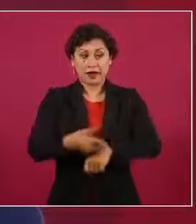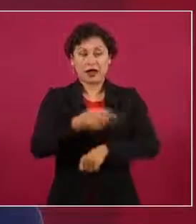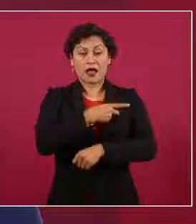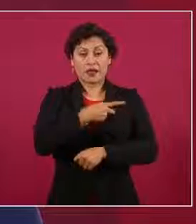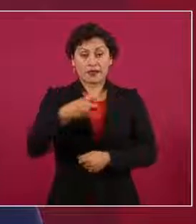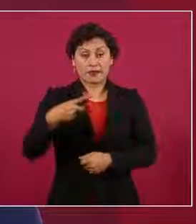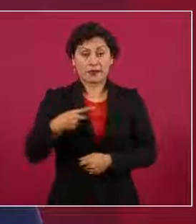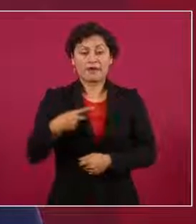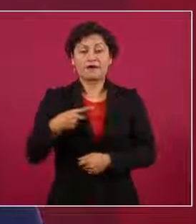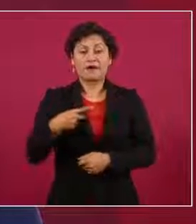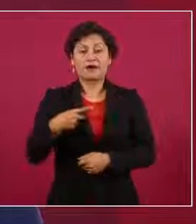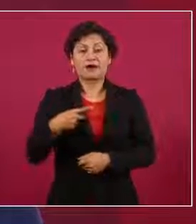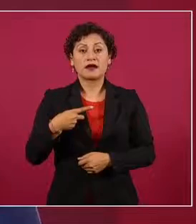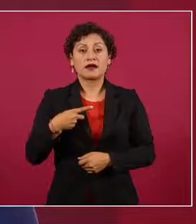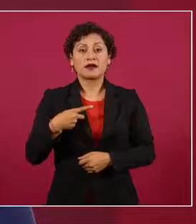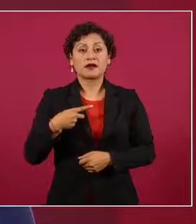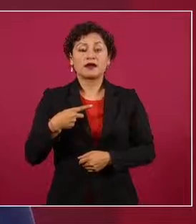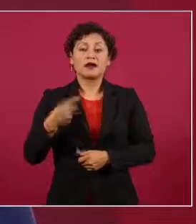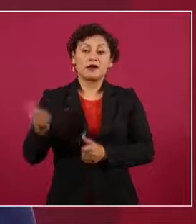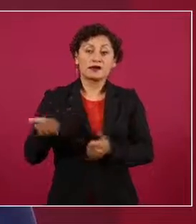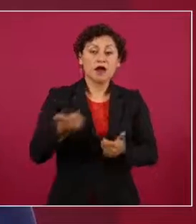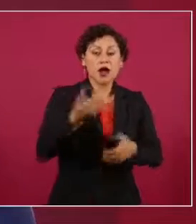atendiéndolo. Toma